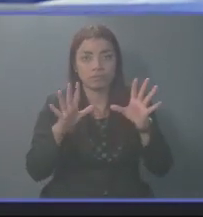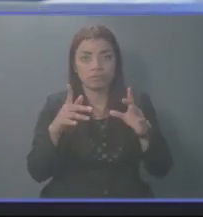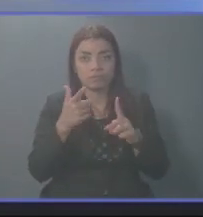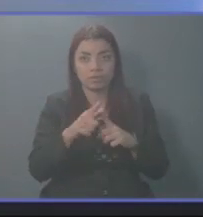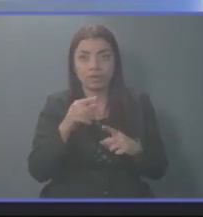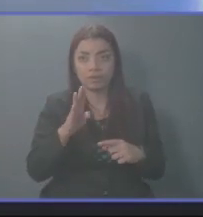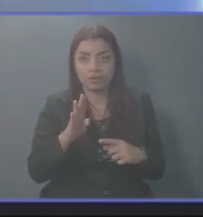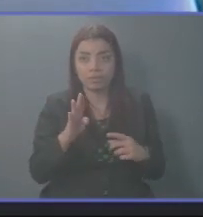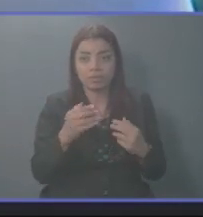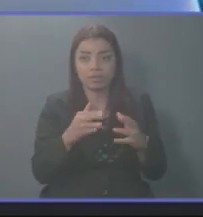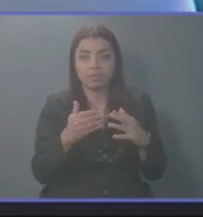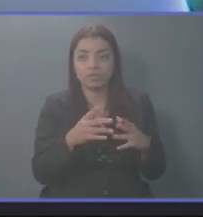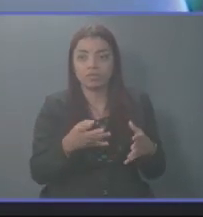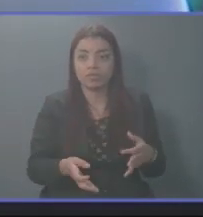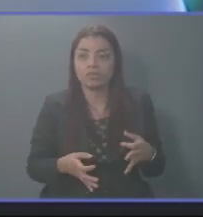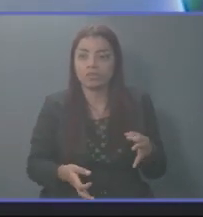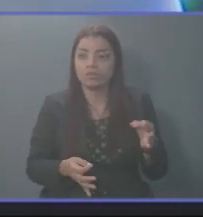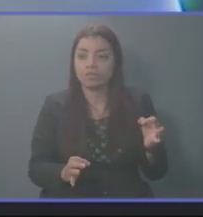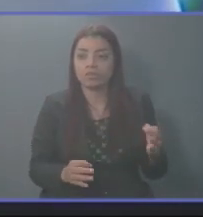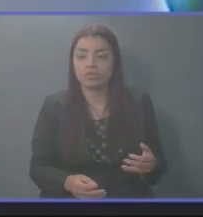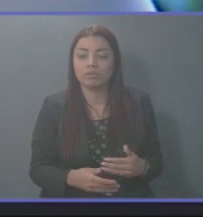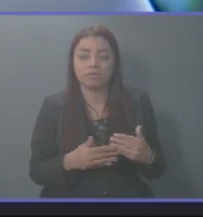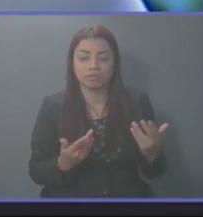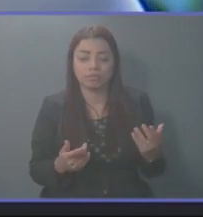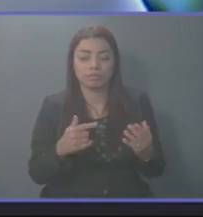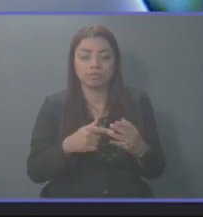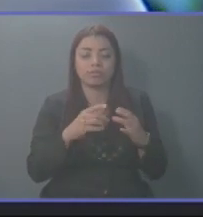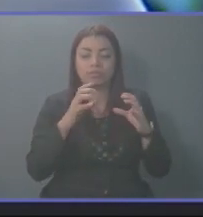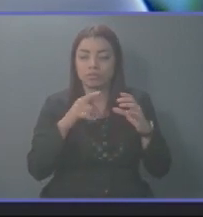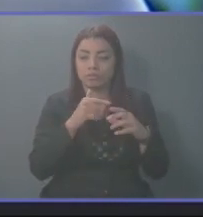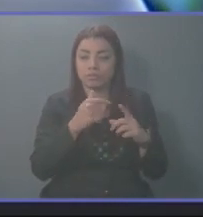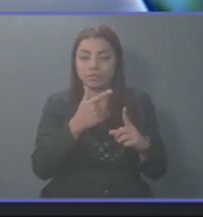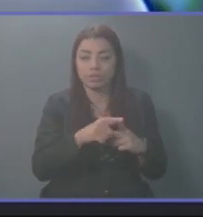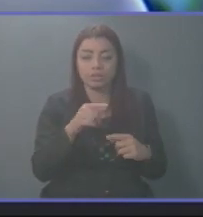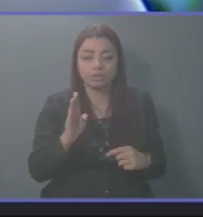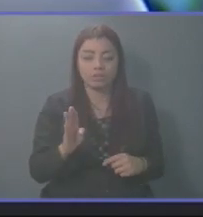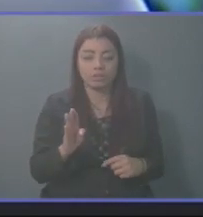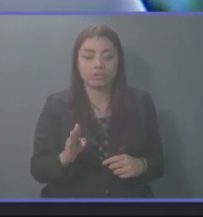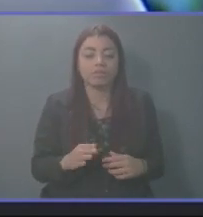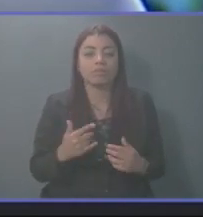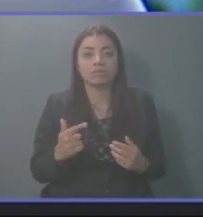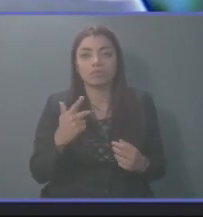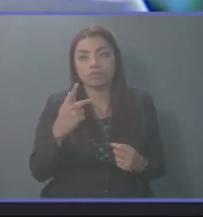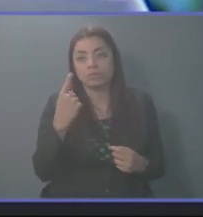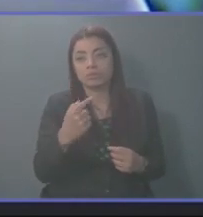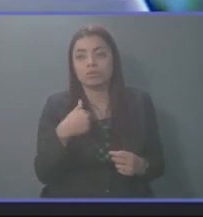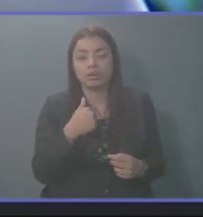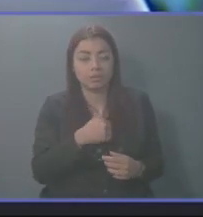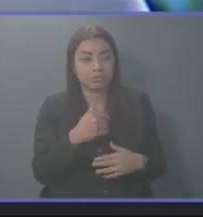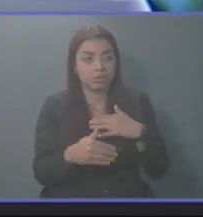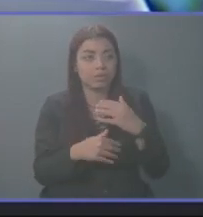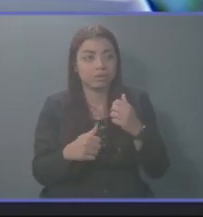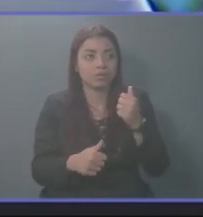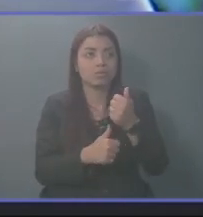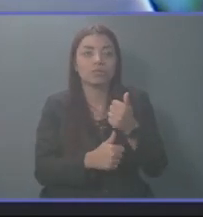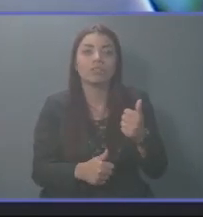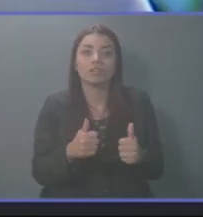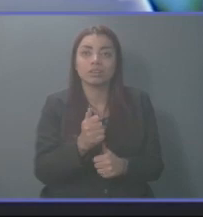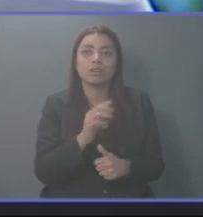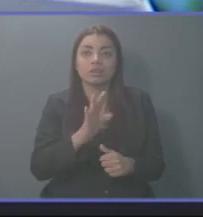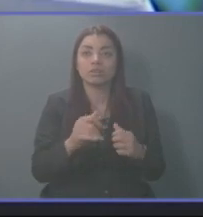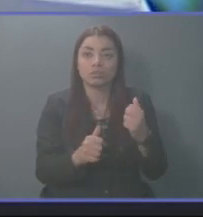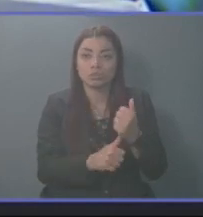B, de la siguiente manera. Entre paréntesis B. 3 miembros propietarios y sus